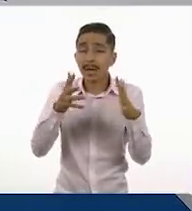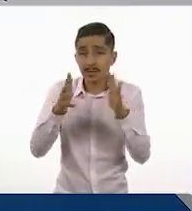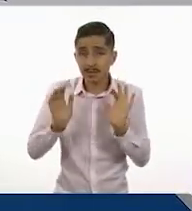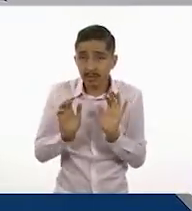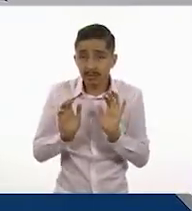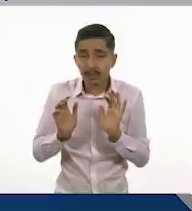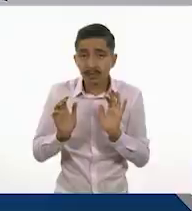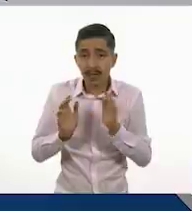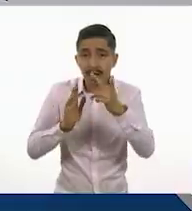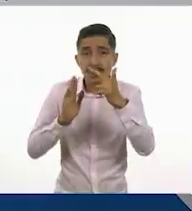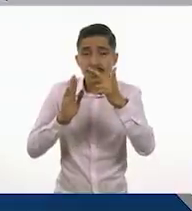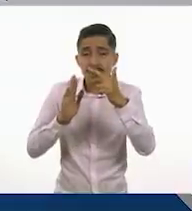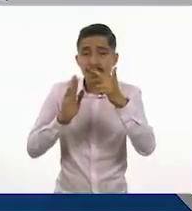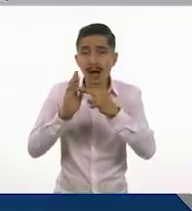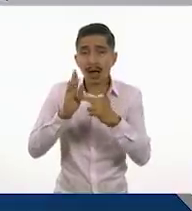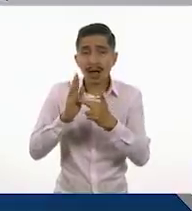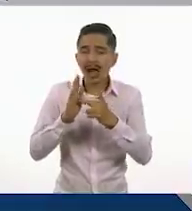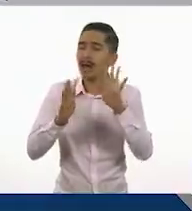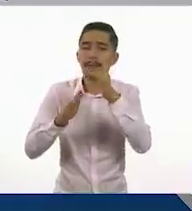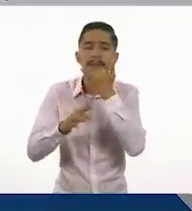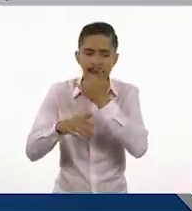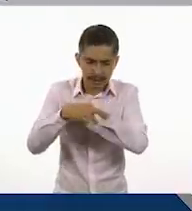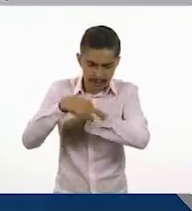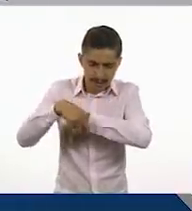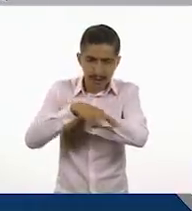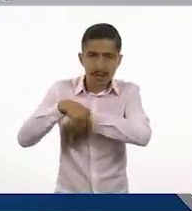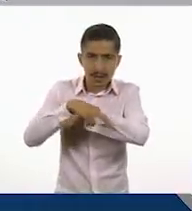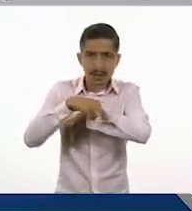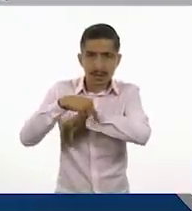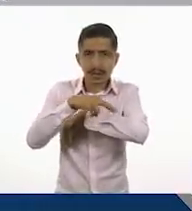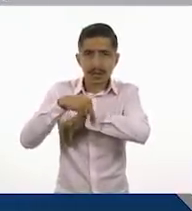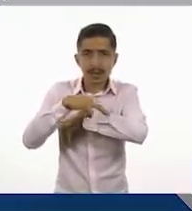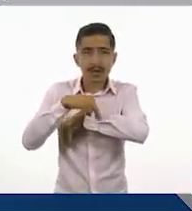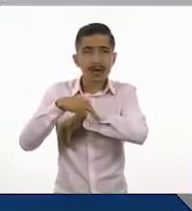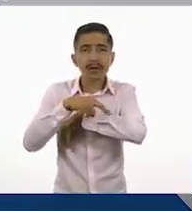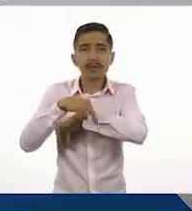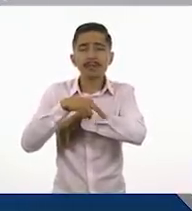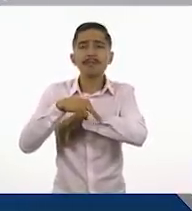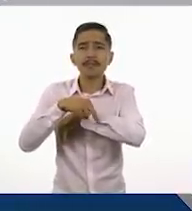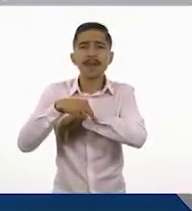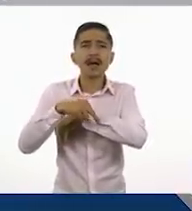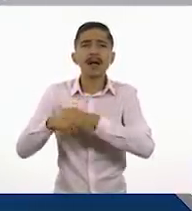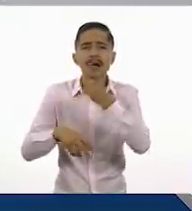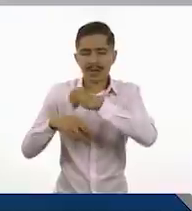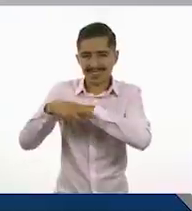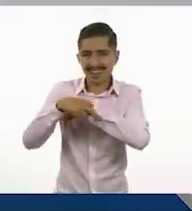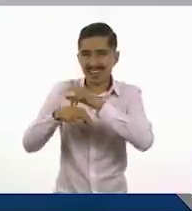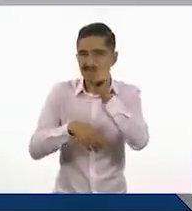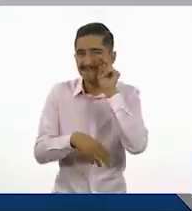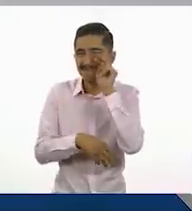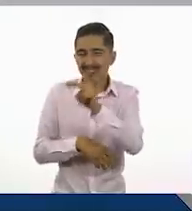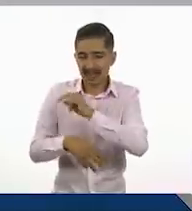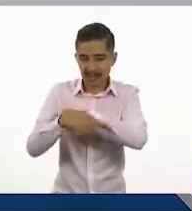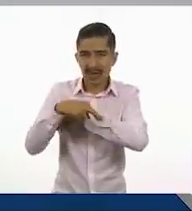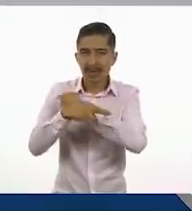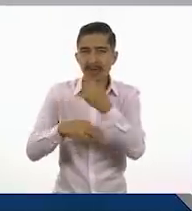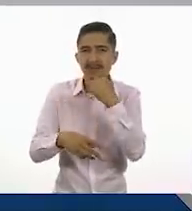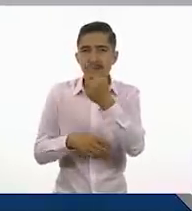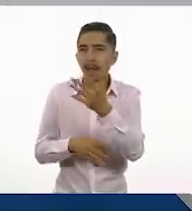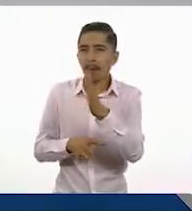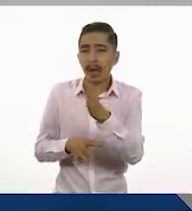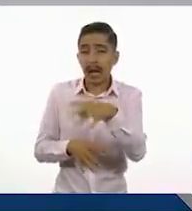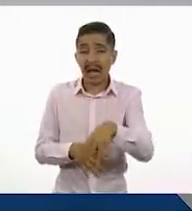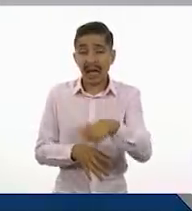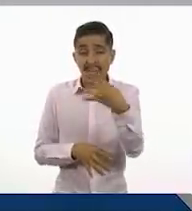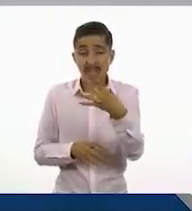en la regla, Sí. y no sé si también lo puedan ver en la diapositiva pasada, que les mostramos a los niños, no son